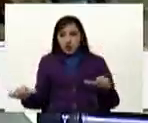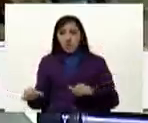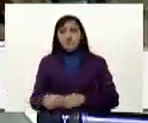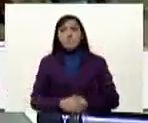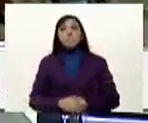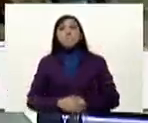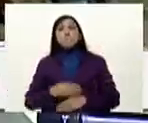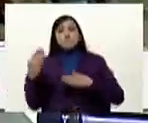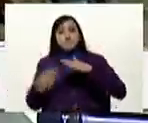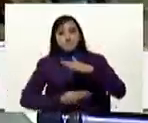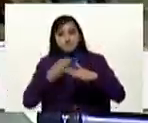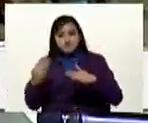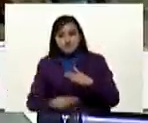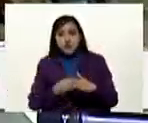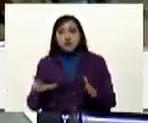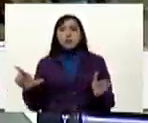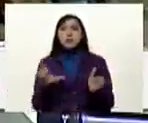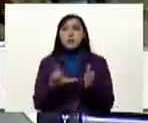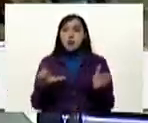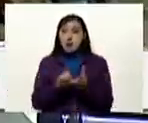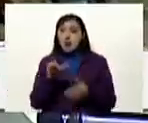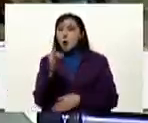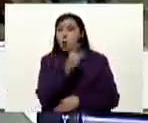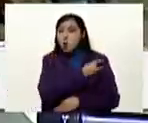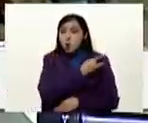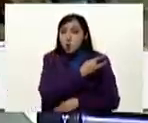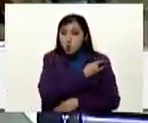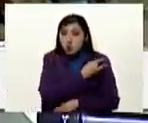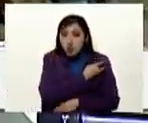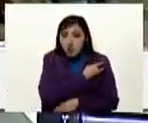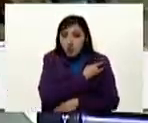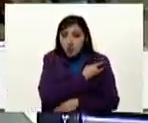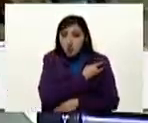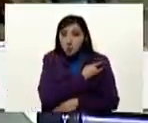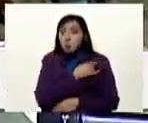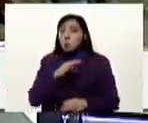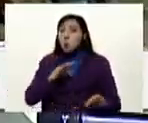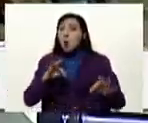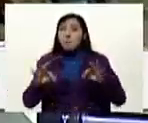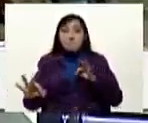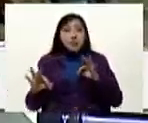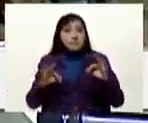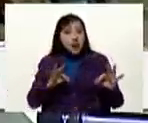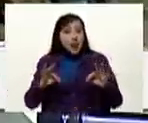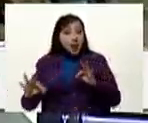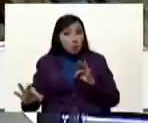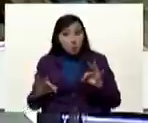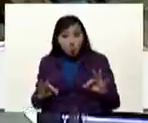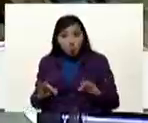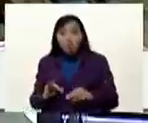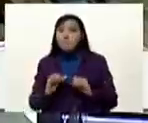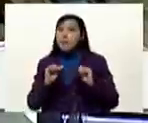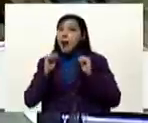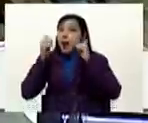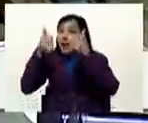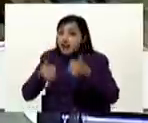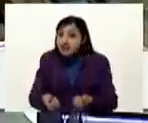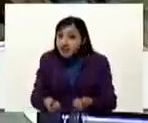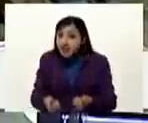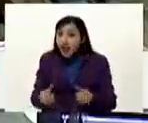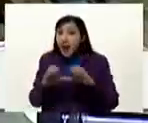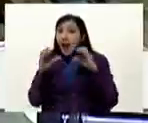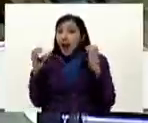primaria, secundaria y universitaria, nos preparemos para reiniciar